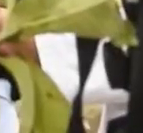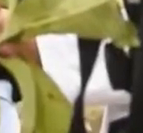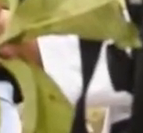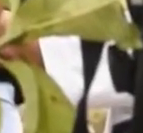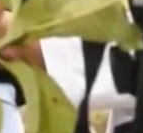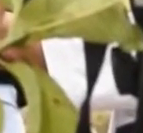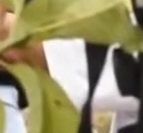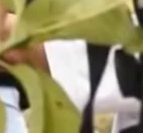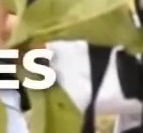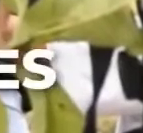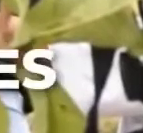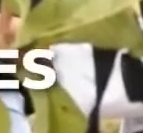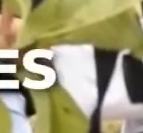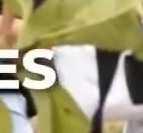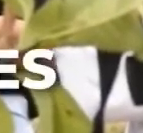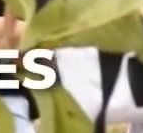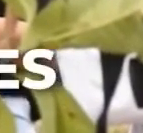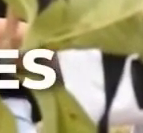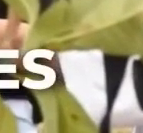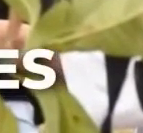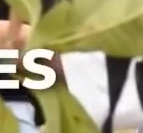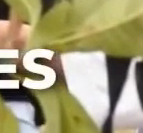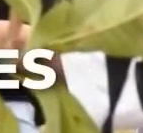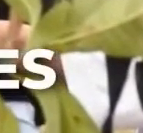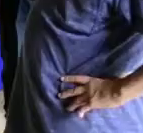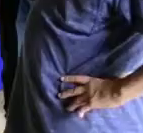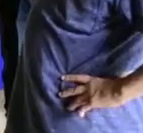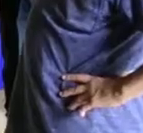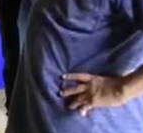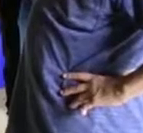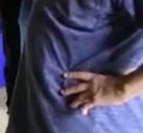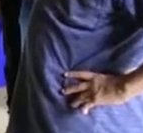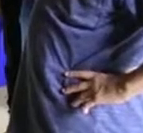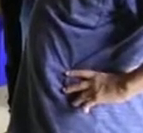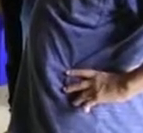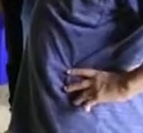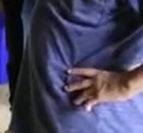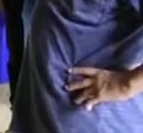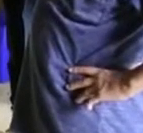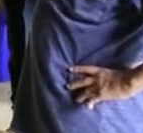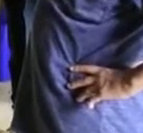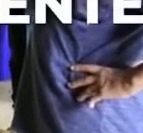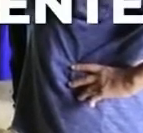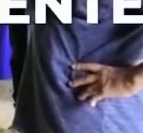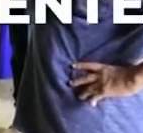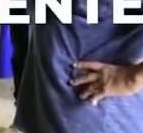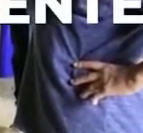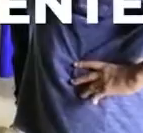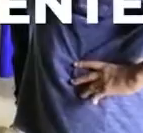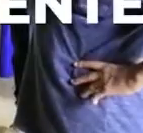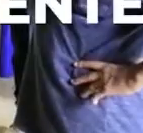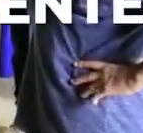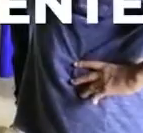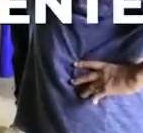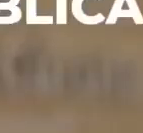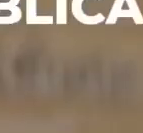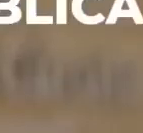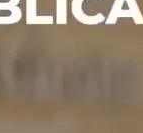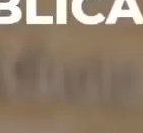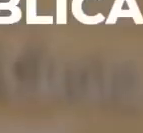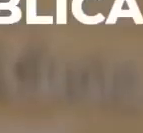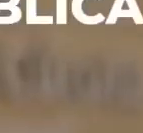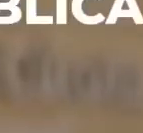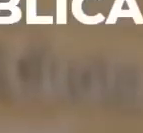y denunciamos las concesiones de los parques firmadas a dedo. Uno de nuestros compromisos irrenunciables es la apertura transparente a la